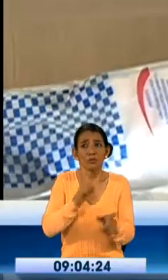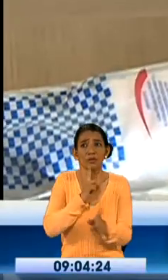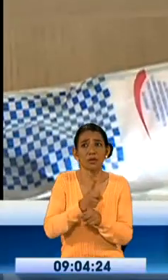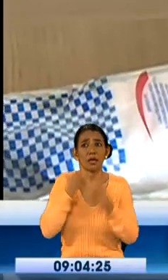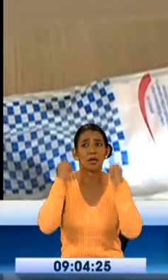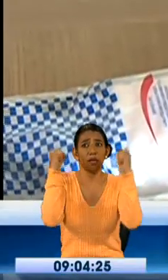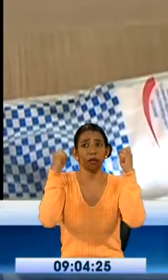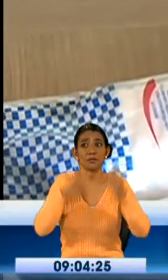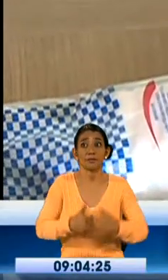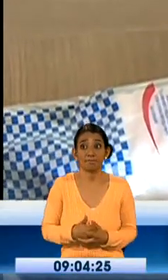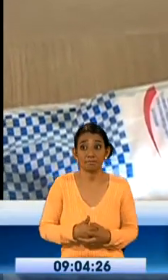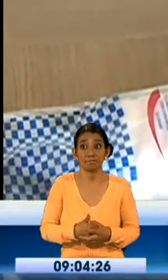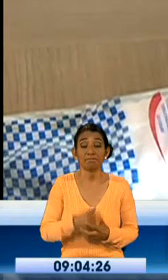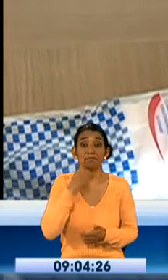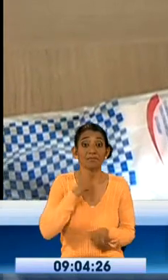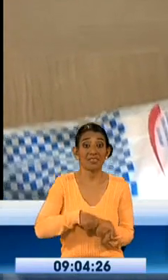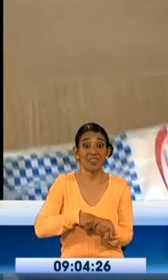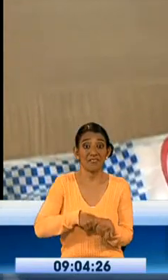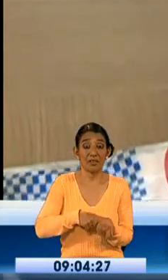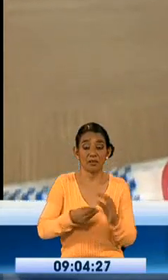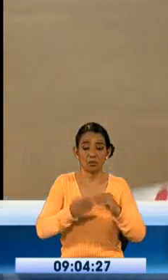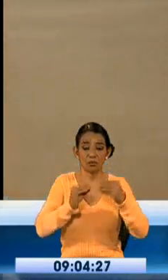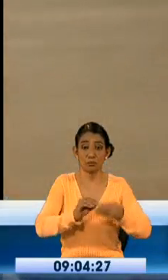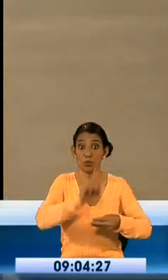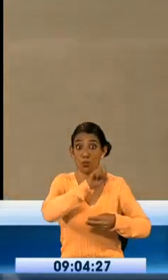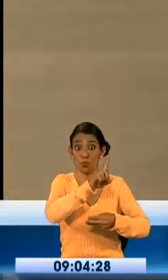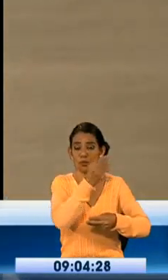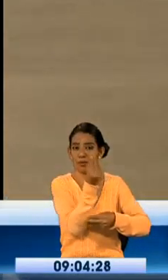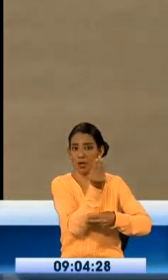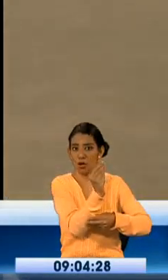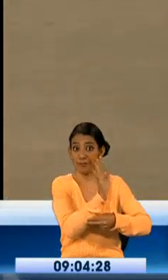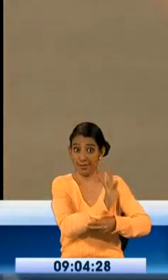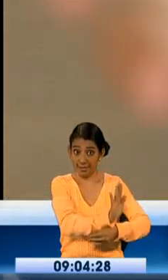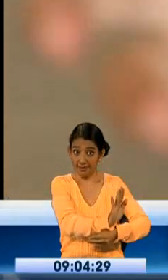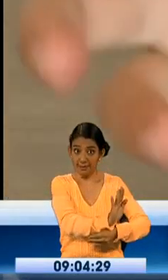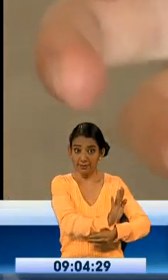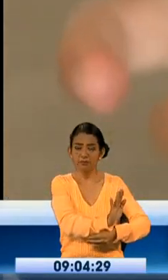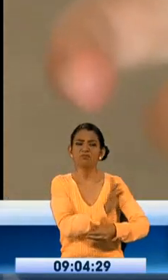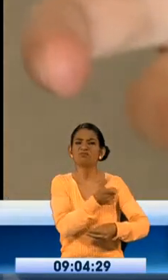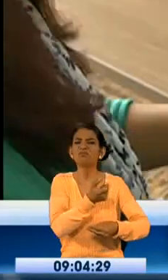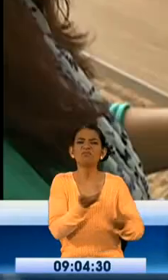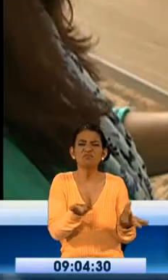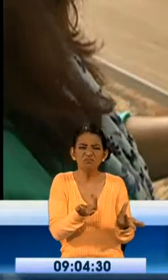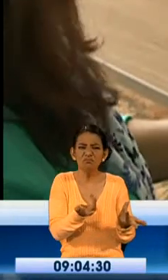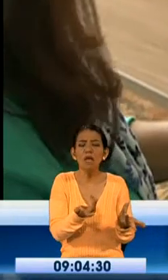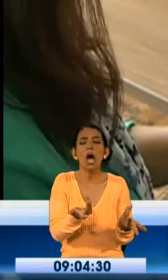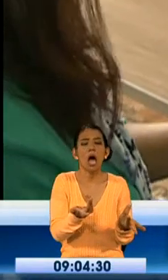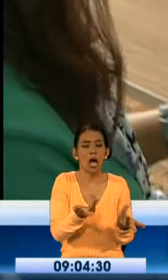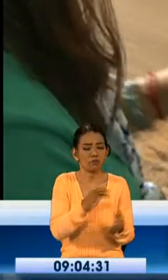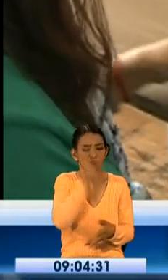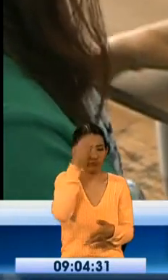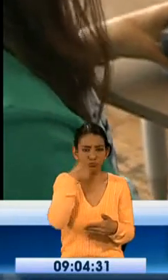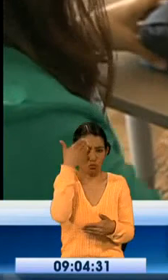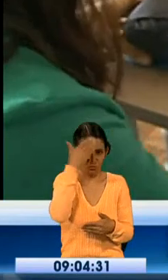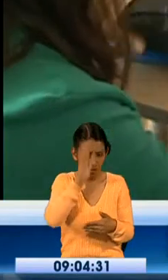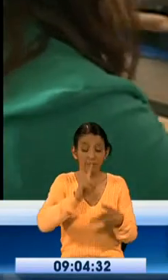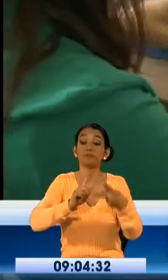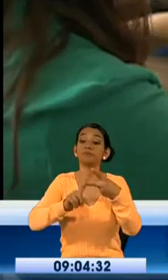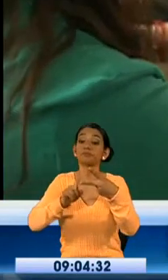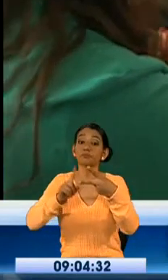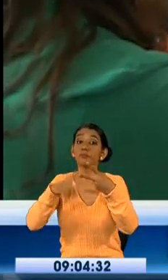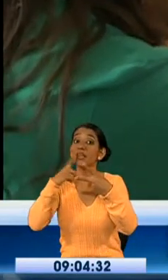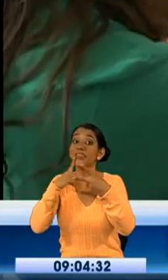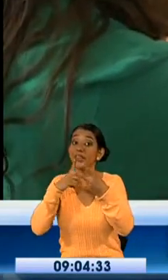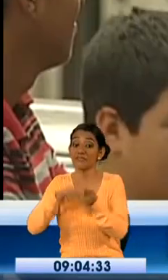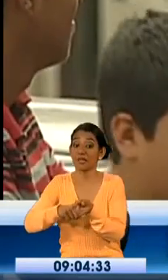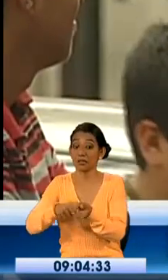La diabetes tipo 1 juvenil hacia las personas insulinodependientes. Su origen es desconocido. La diabetes tipo 2, por lo